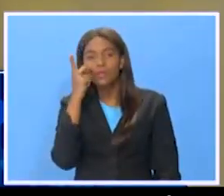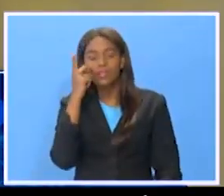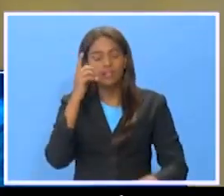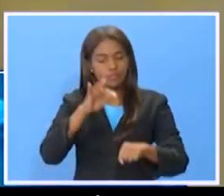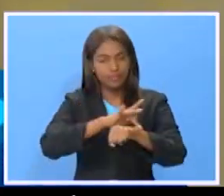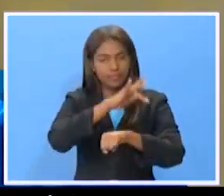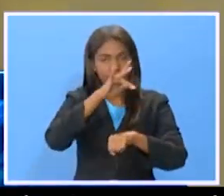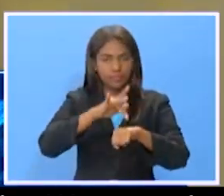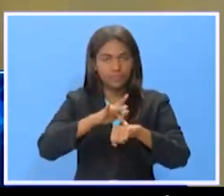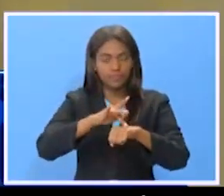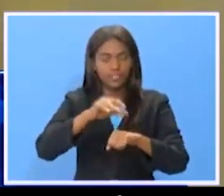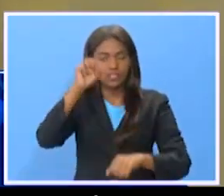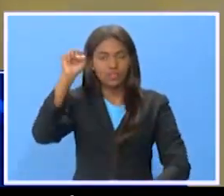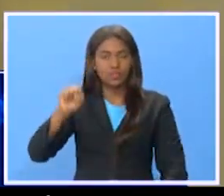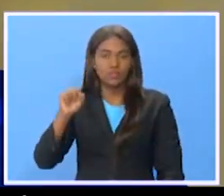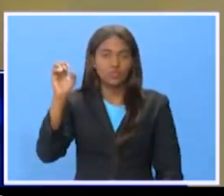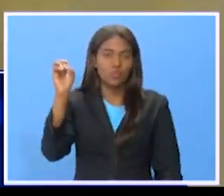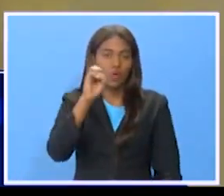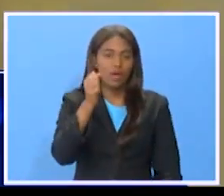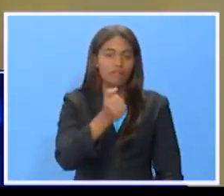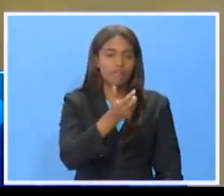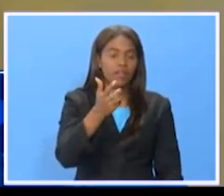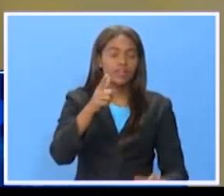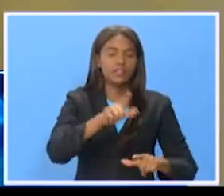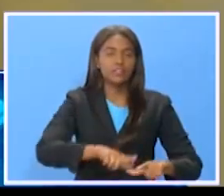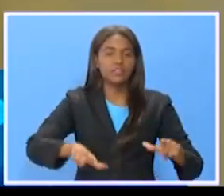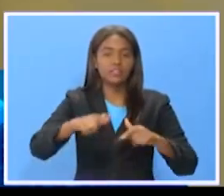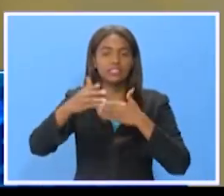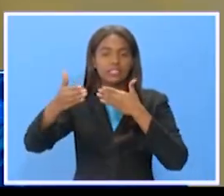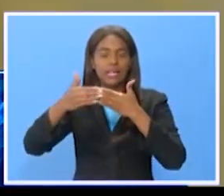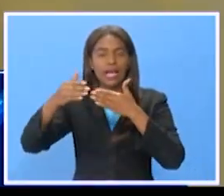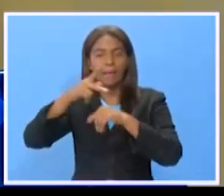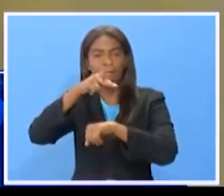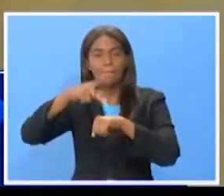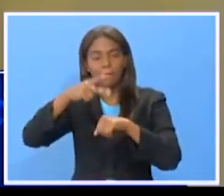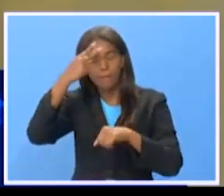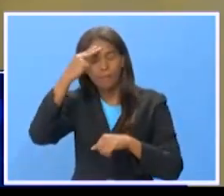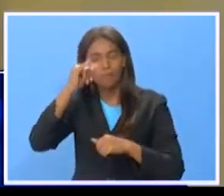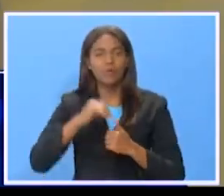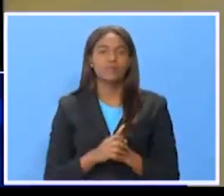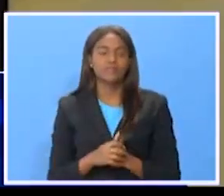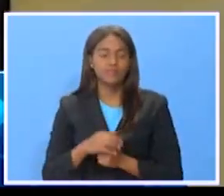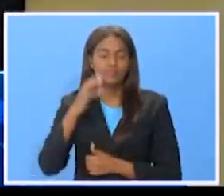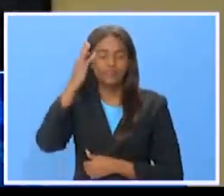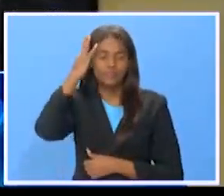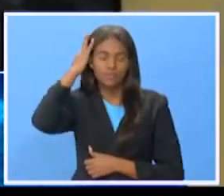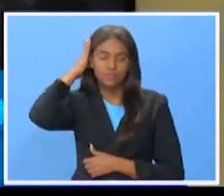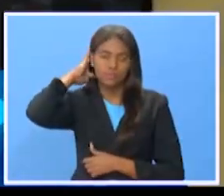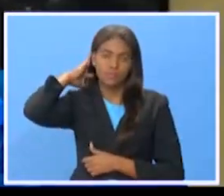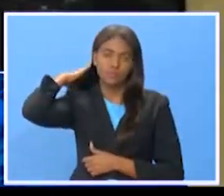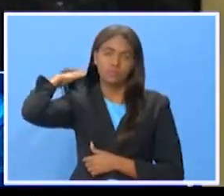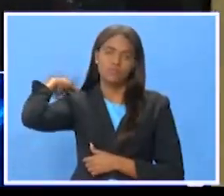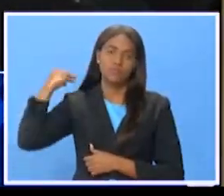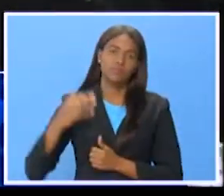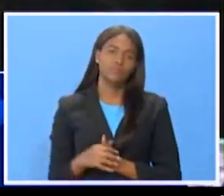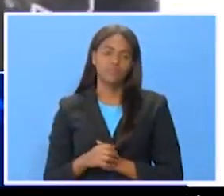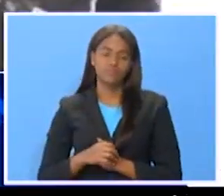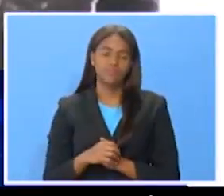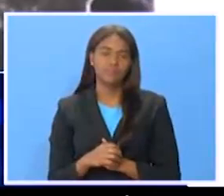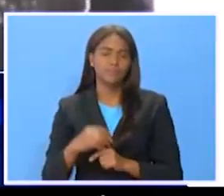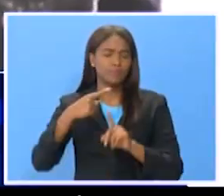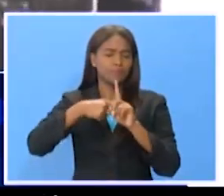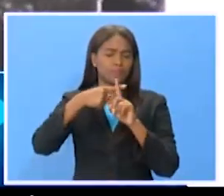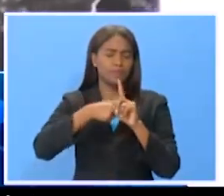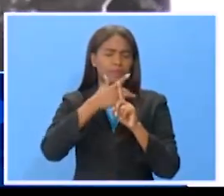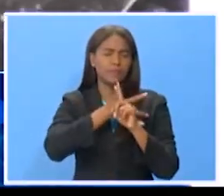cordillera central, el suroeste y algunos sectores de la zona fronteriza. Sobre las temperaturas, ¿estarán incrementándose